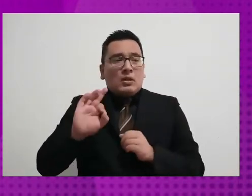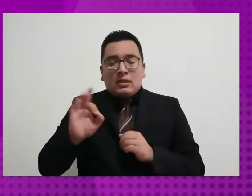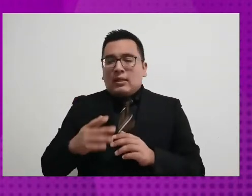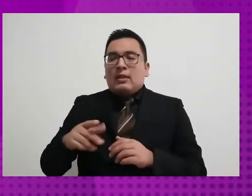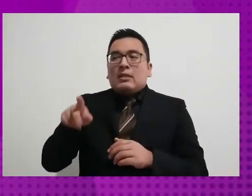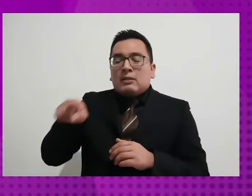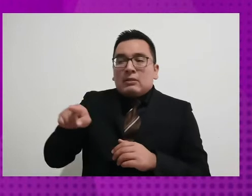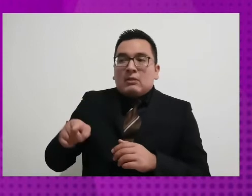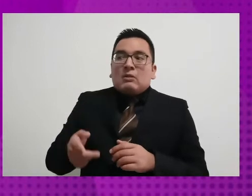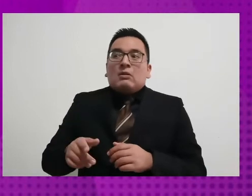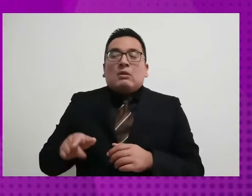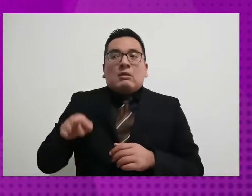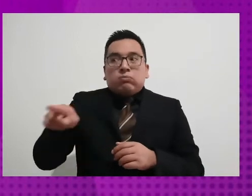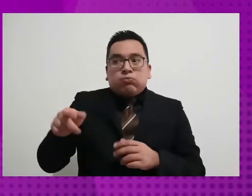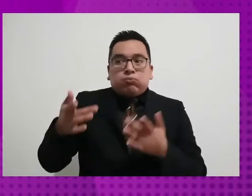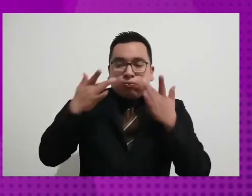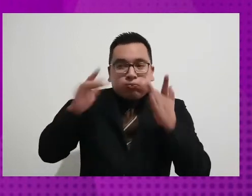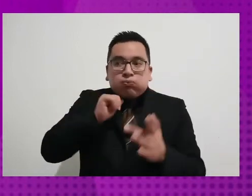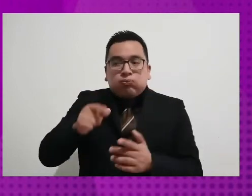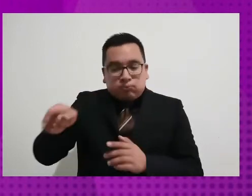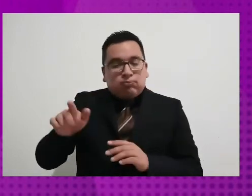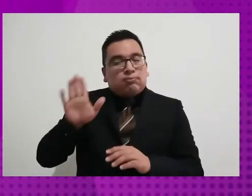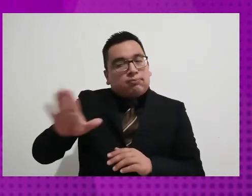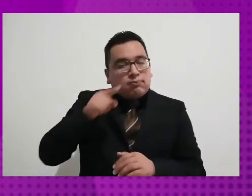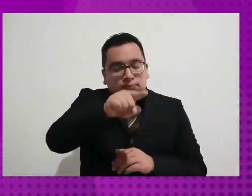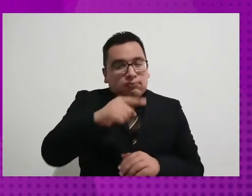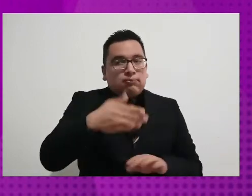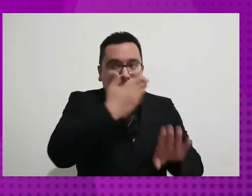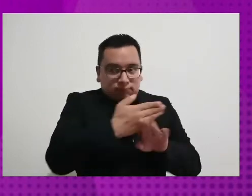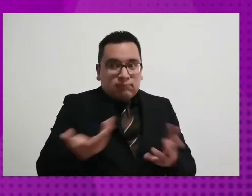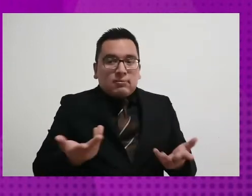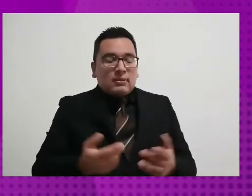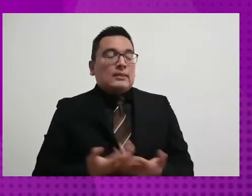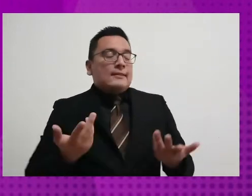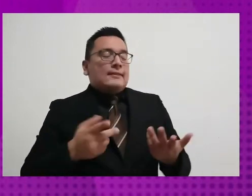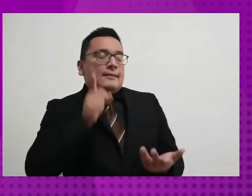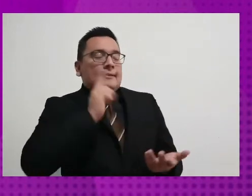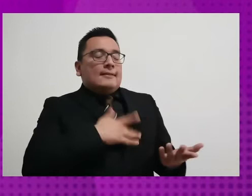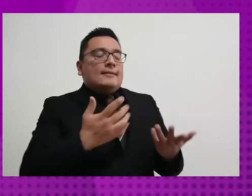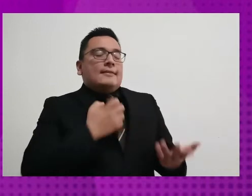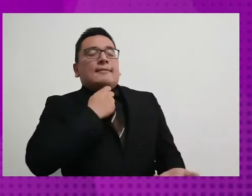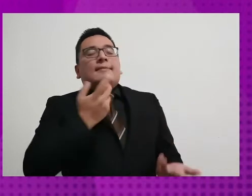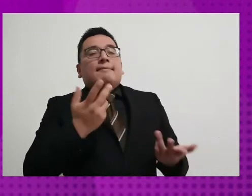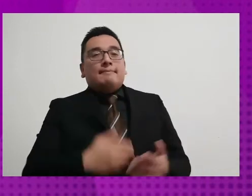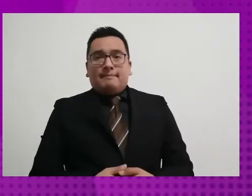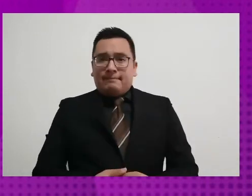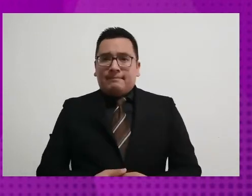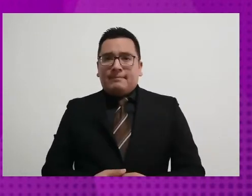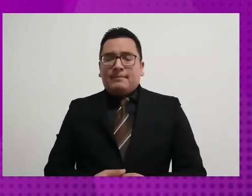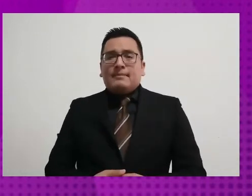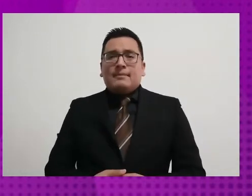colaboran directamente con ellas. Muy bien,